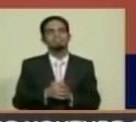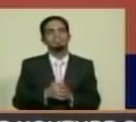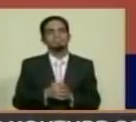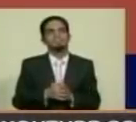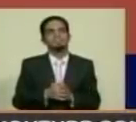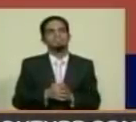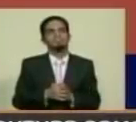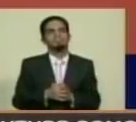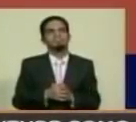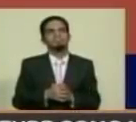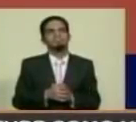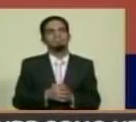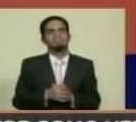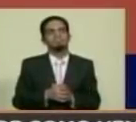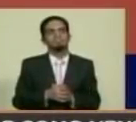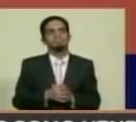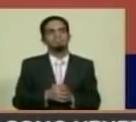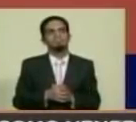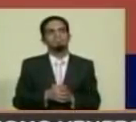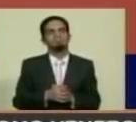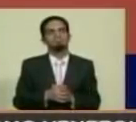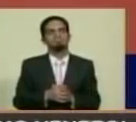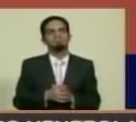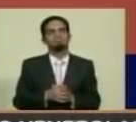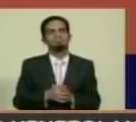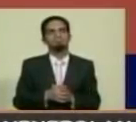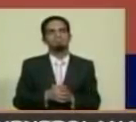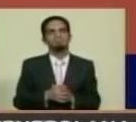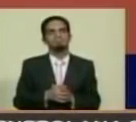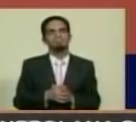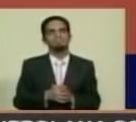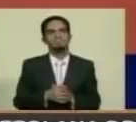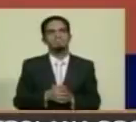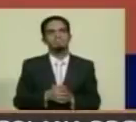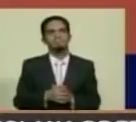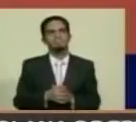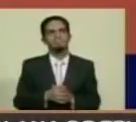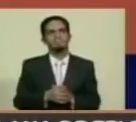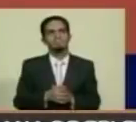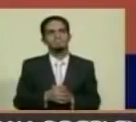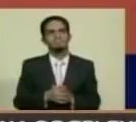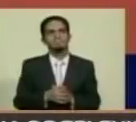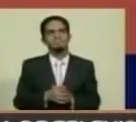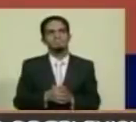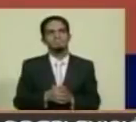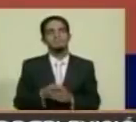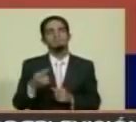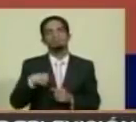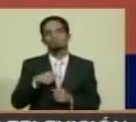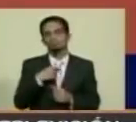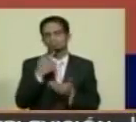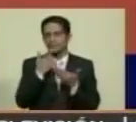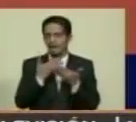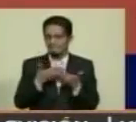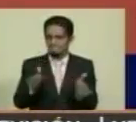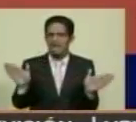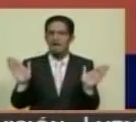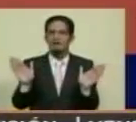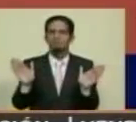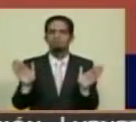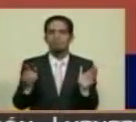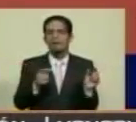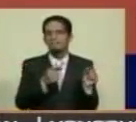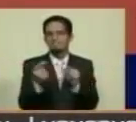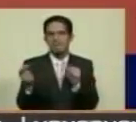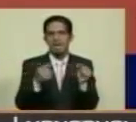que sea sin agendas cerradas, sino muy por el contrario, suficientemente abiertas, porque